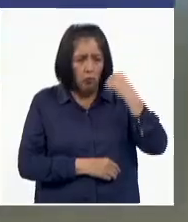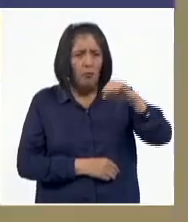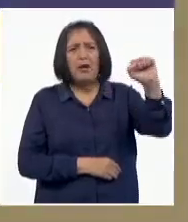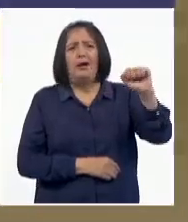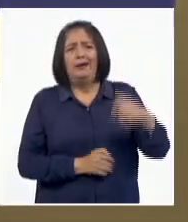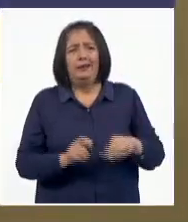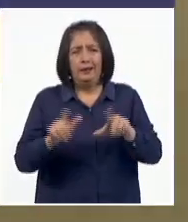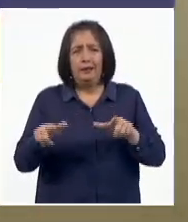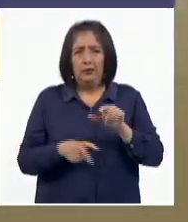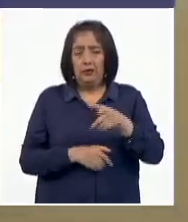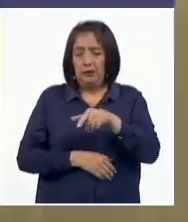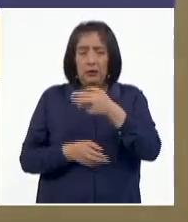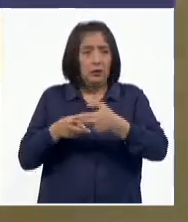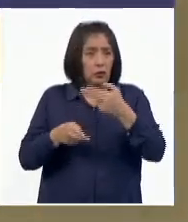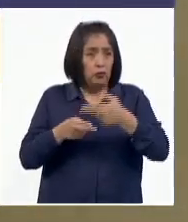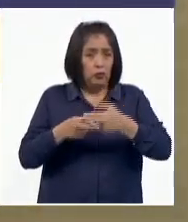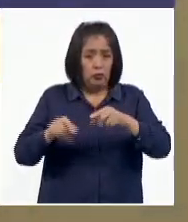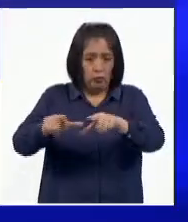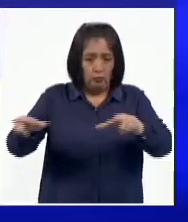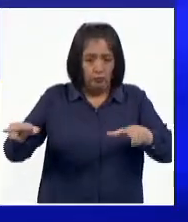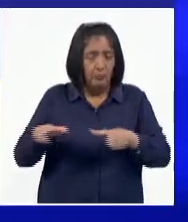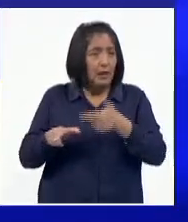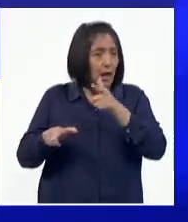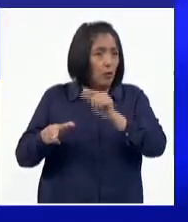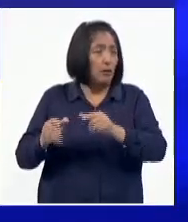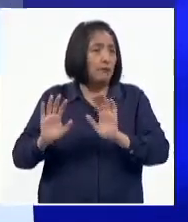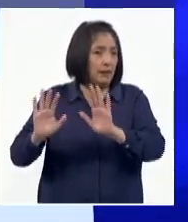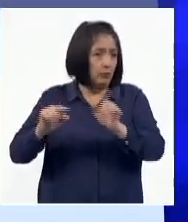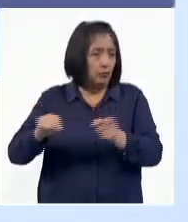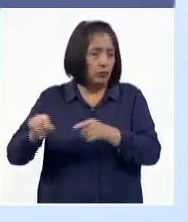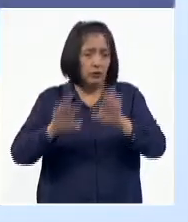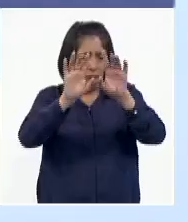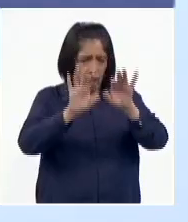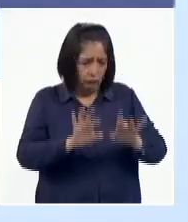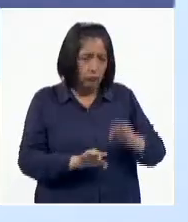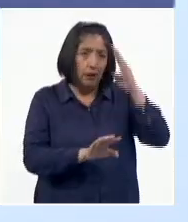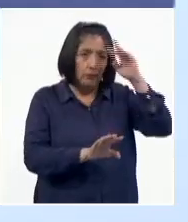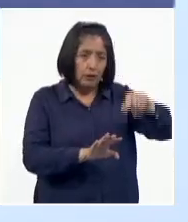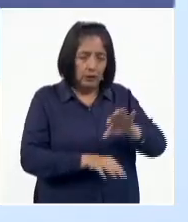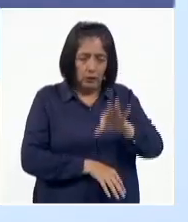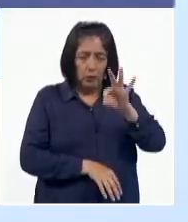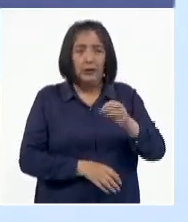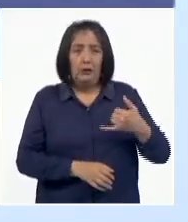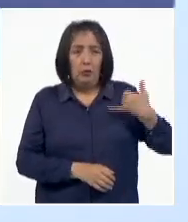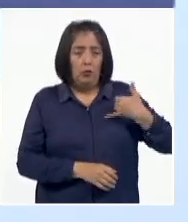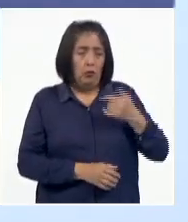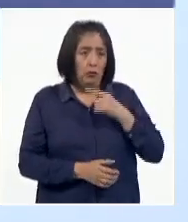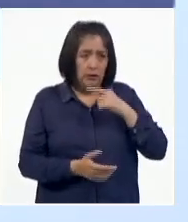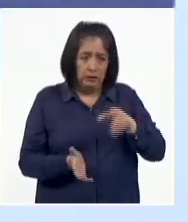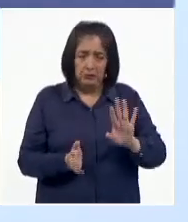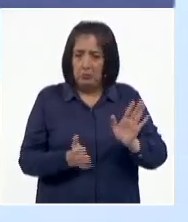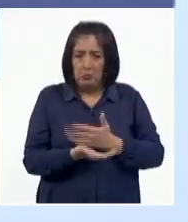Chilca. Esto se llama Laguna Milagrosa. Según el parte policial, el hallazgo del cuerpo de la joven, que por entonces figuraba